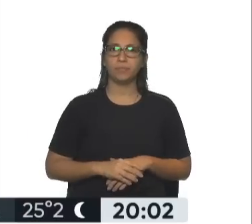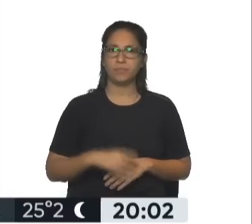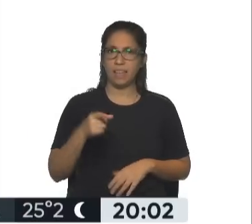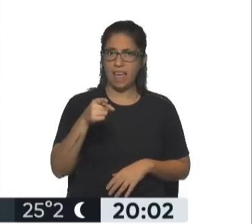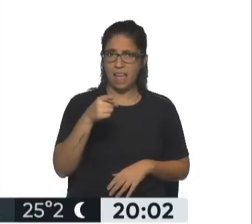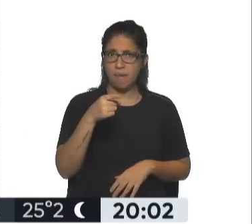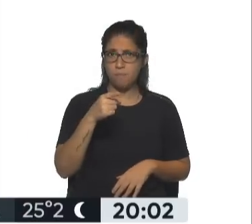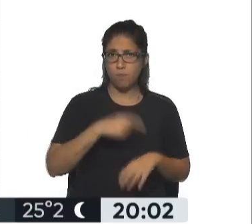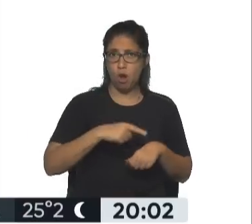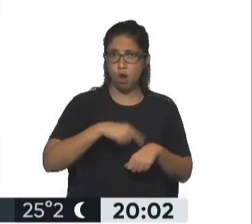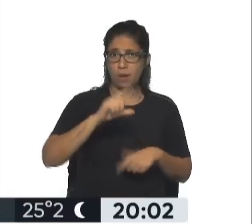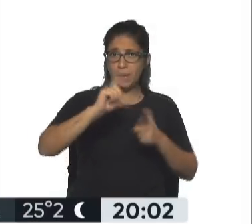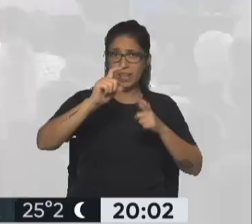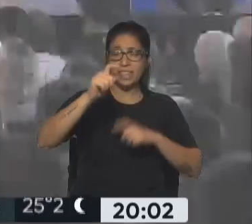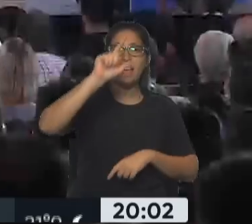eso,